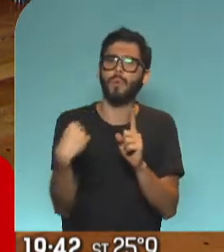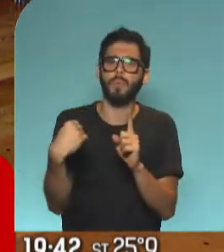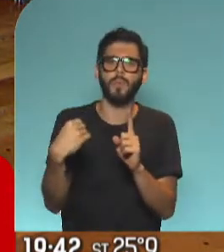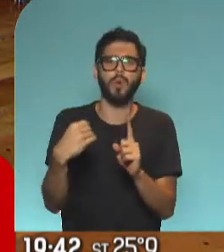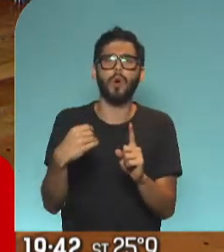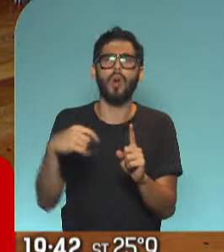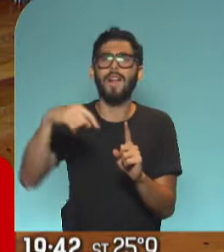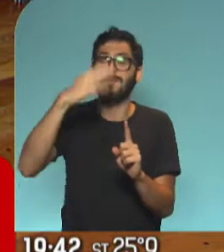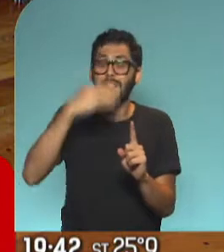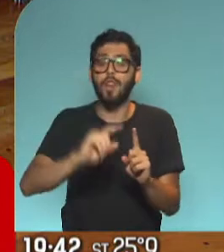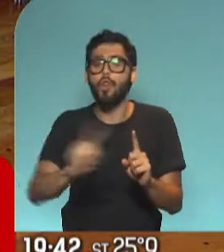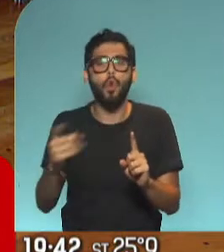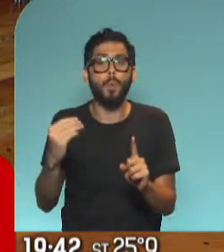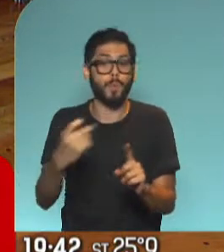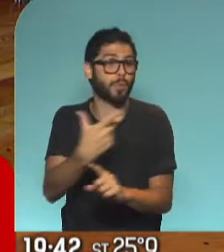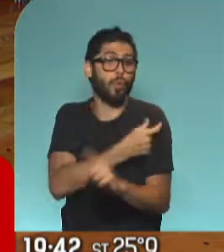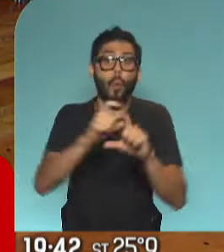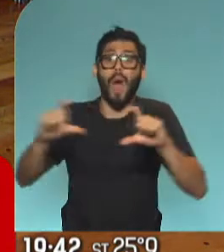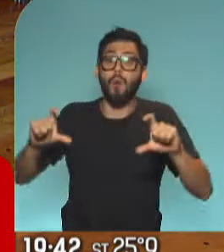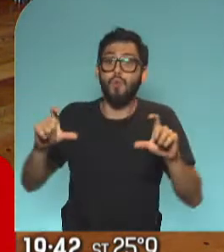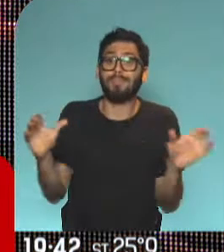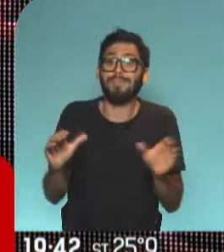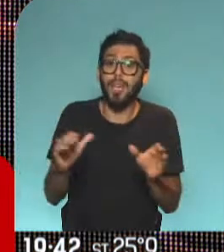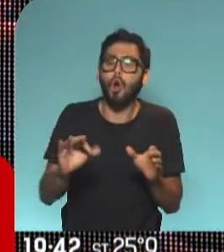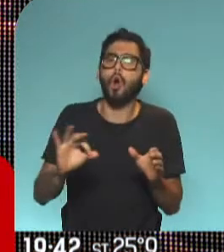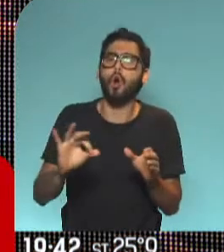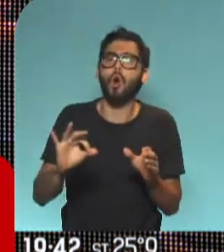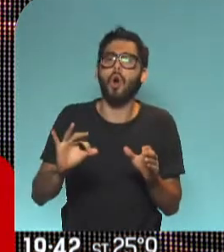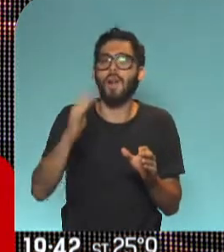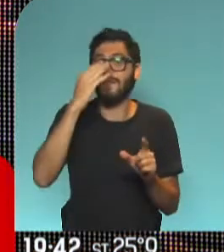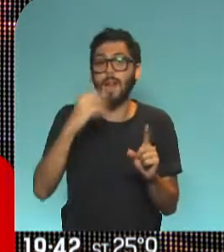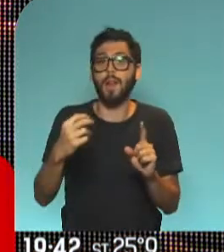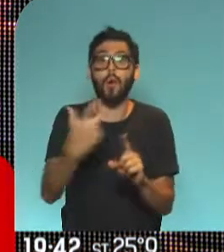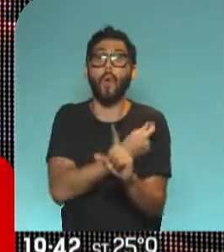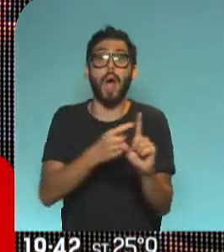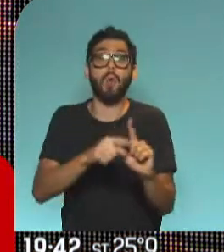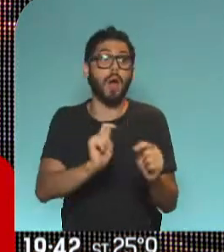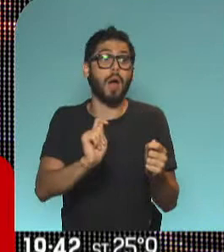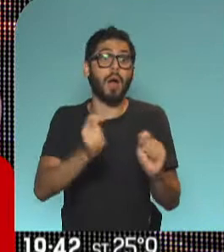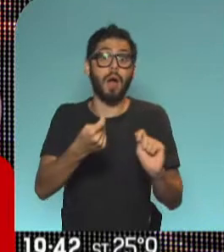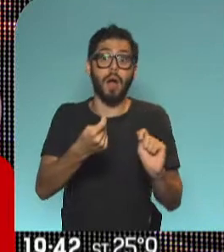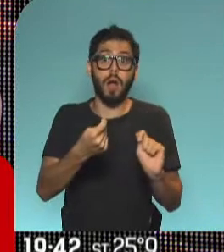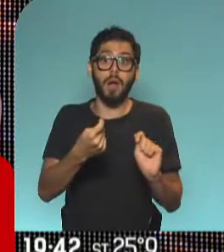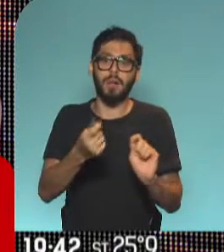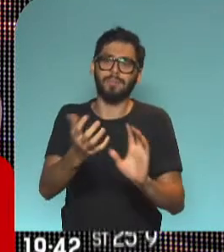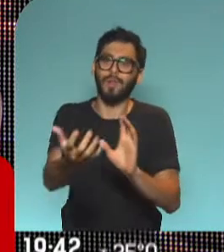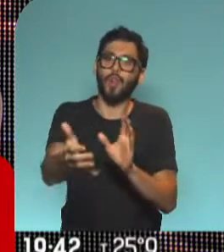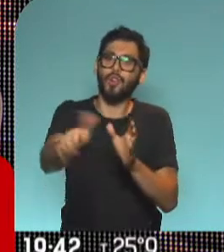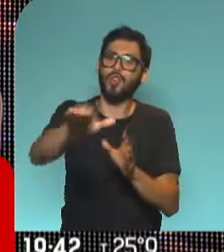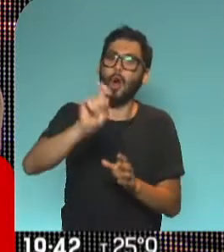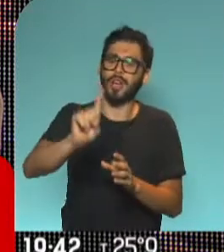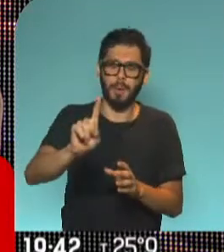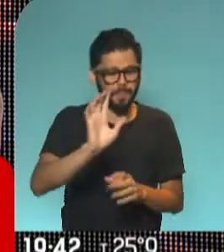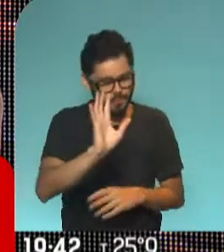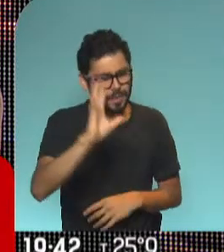porque justamente en ese momento se revirtió la imagen que había sobre la vacuna. Recuerden que nosotros hicimos primero una